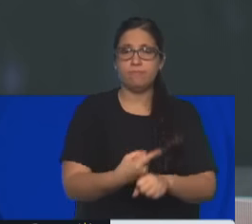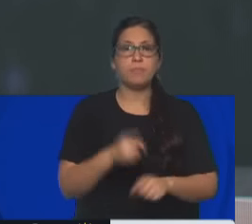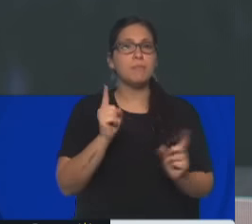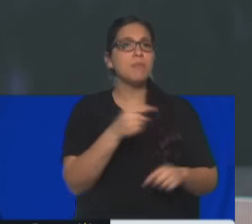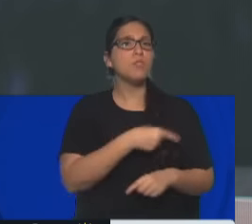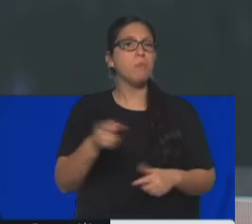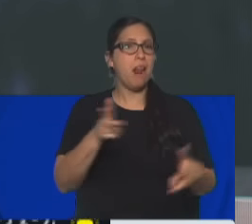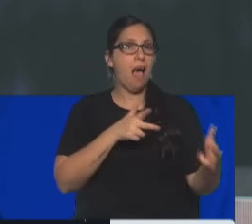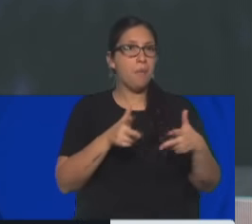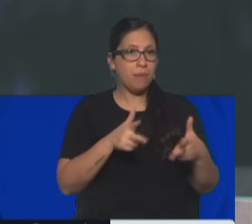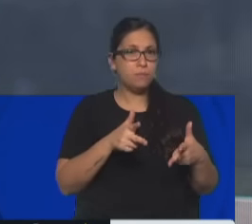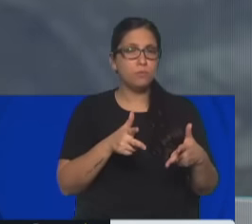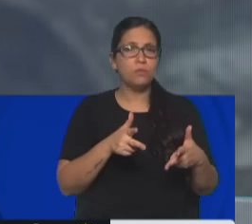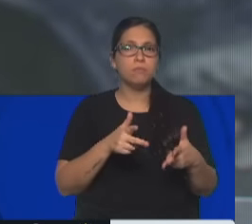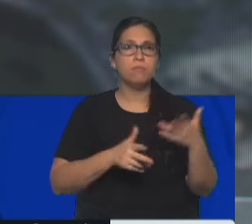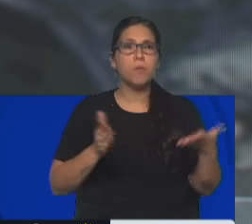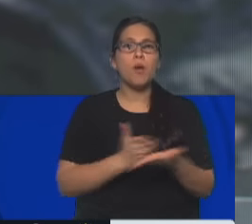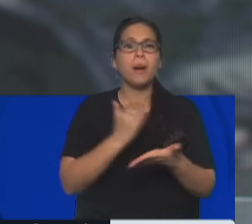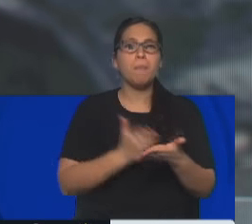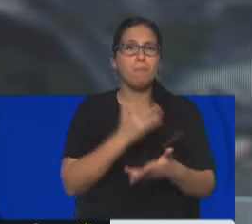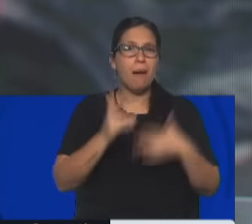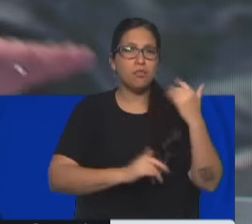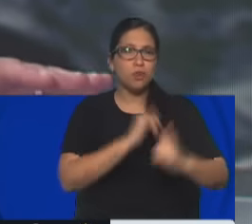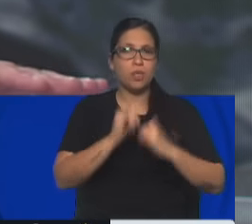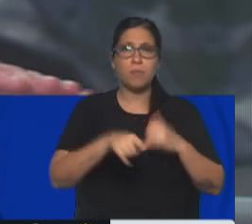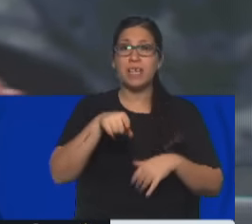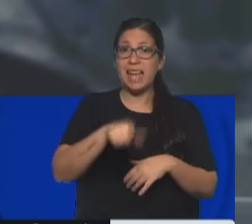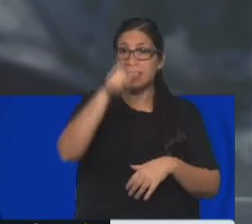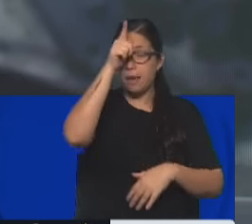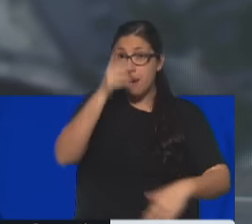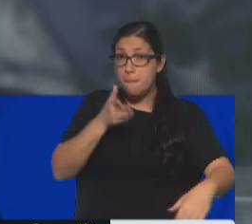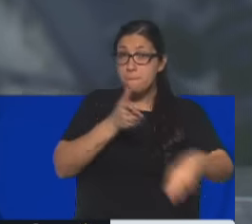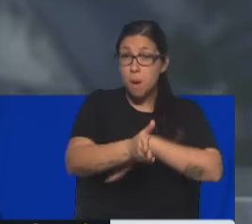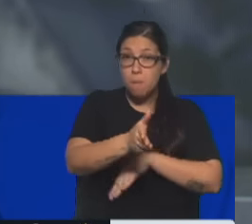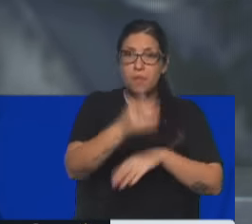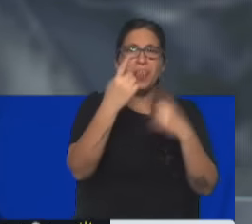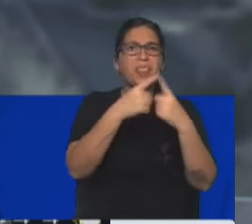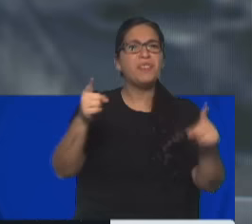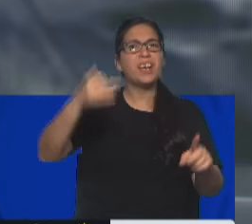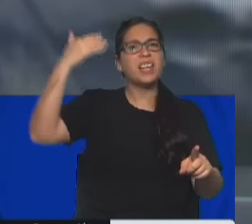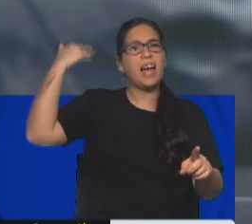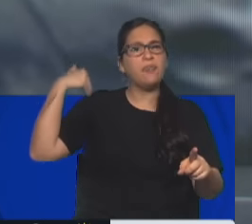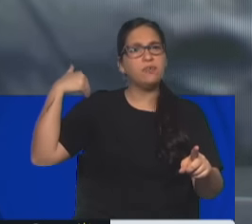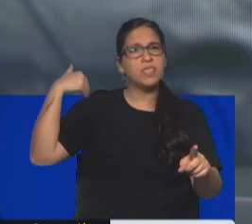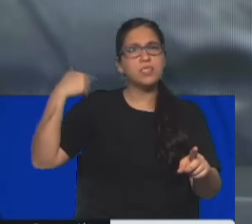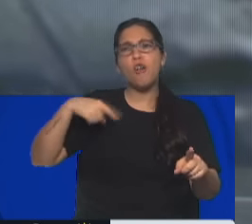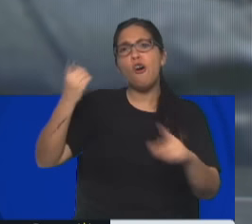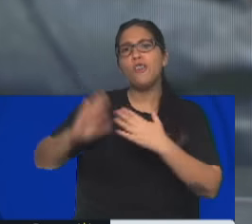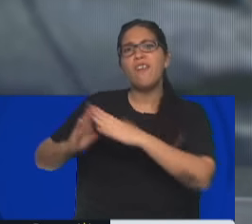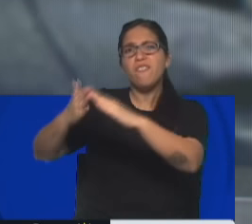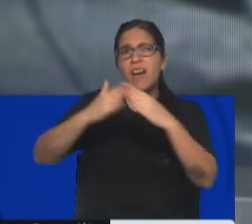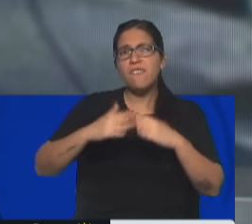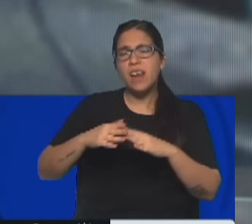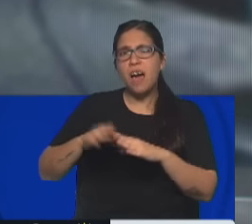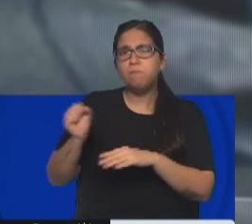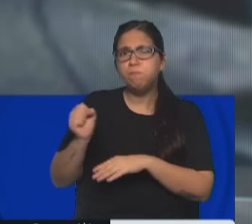Lo repasamos con algunos datos puntuales. Este fue un operativo diferente a otros que estamos acostumbrados a ver en diferentes favelas, en este caso